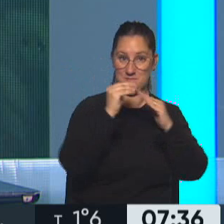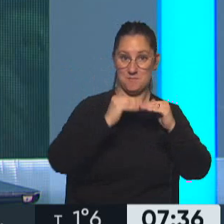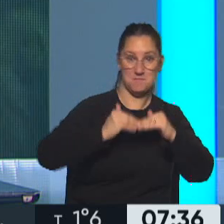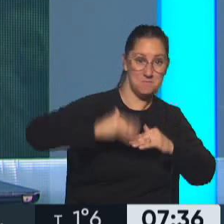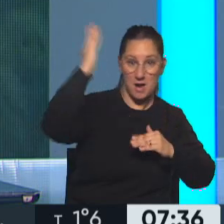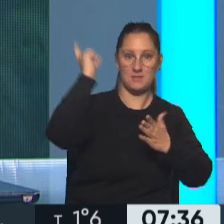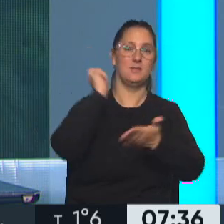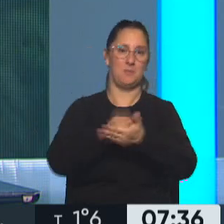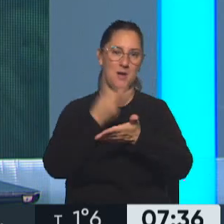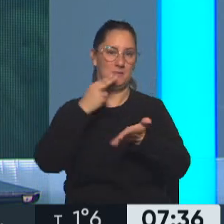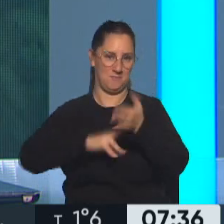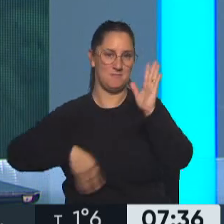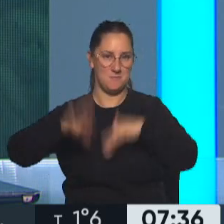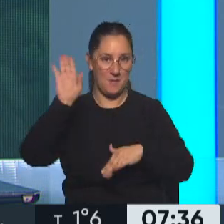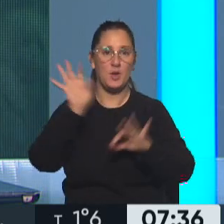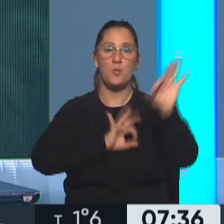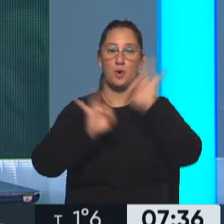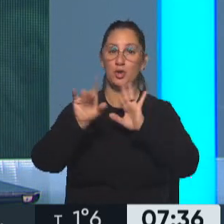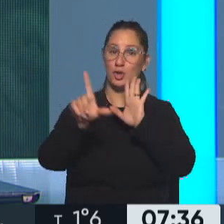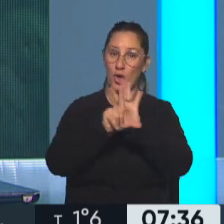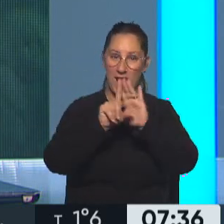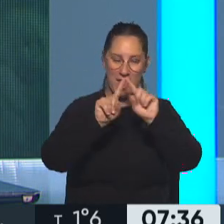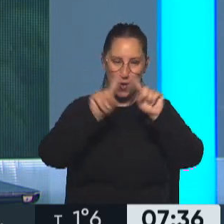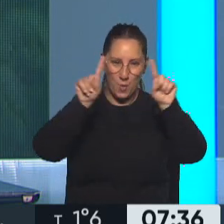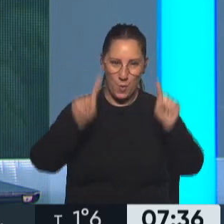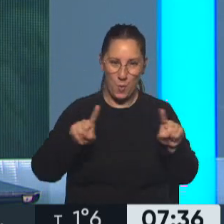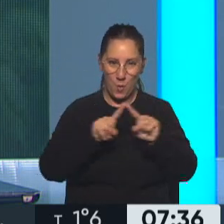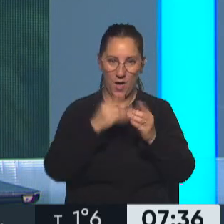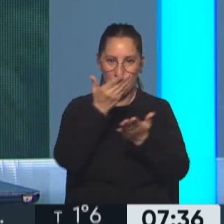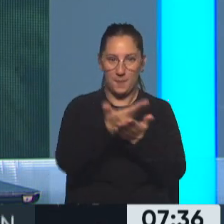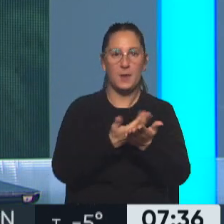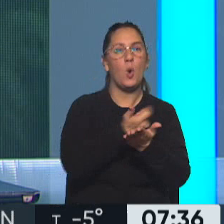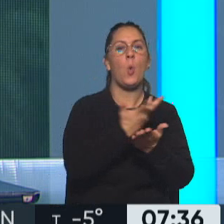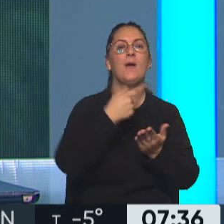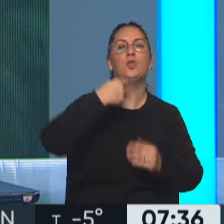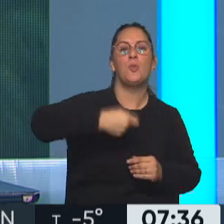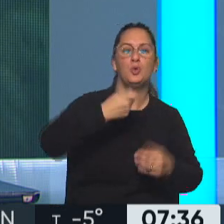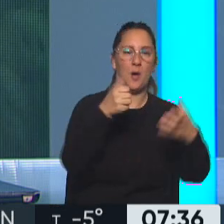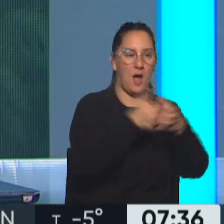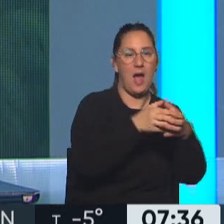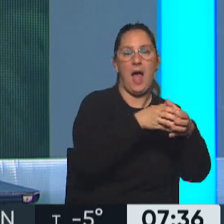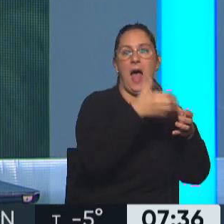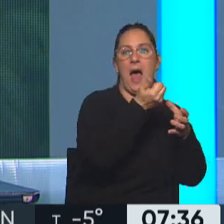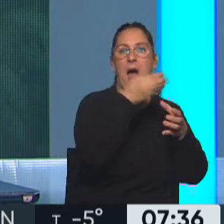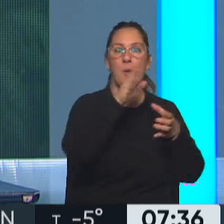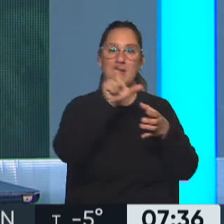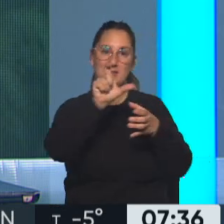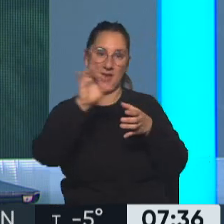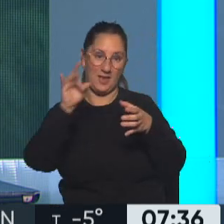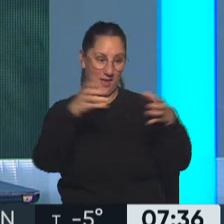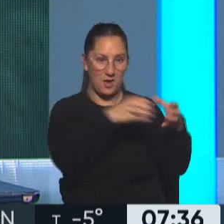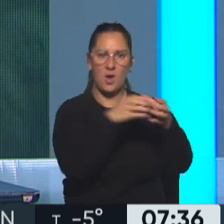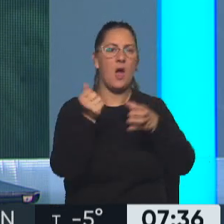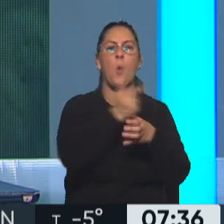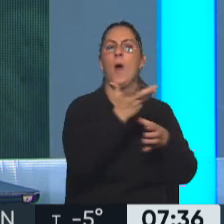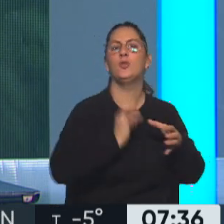Y de hecho, en el proyecto de ley hay un cuadrito que dice cuántos monotributistas por escala, por A, B, C, D, por todos, había